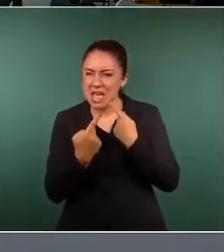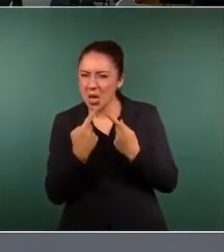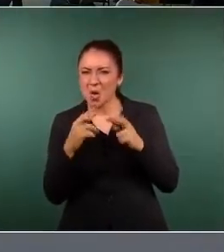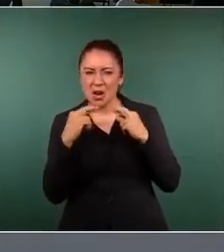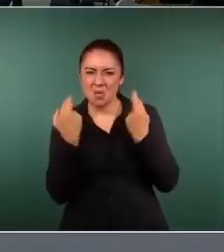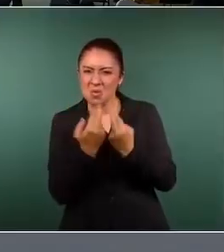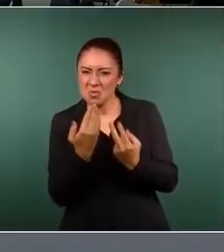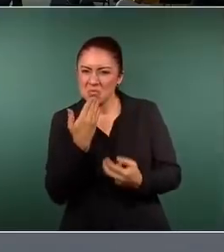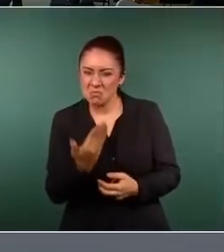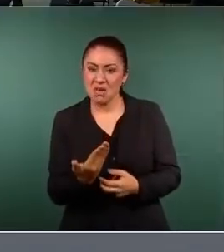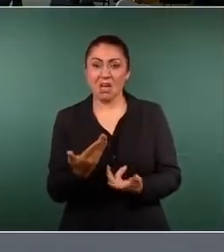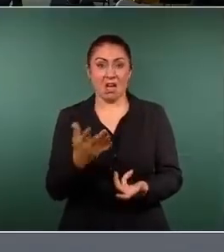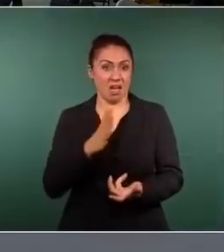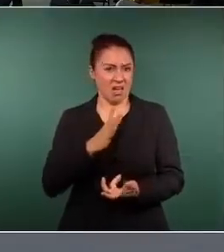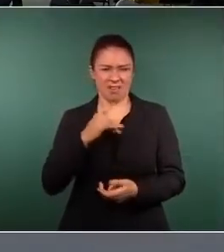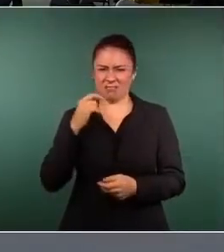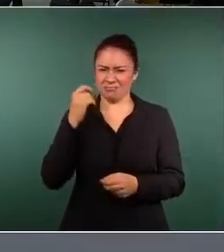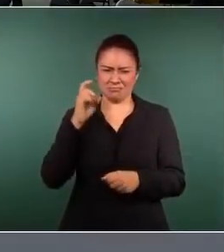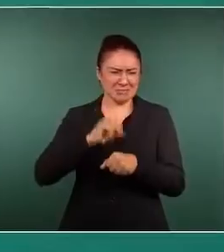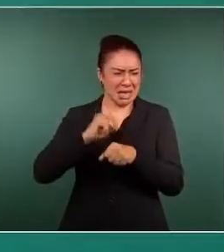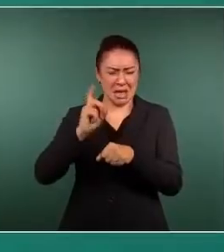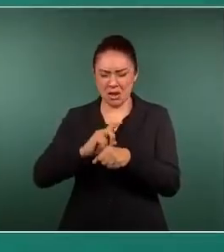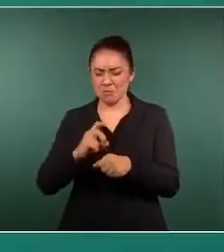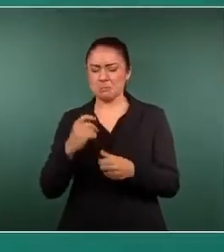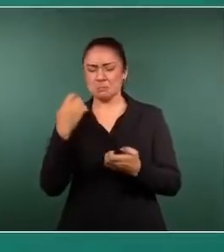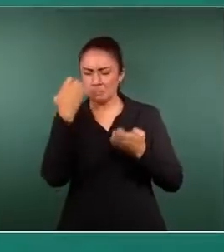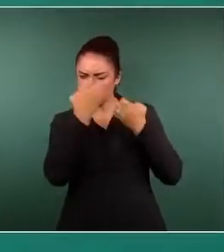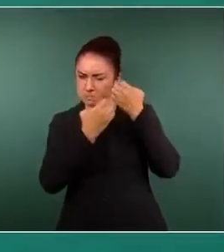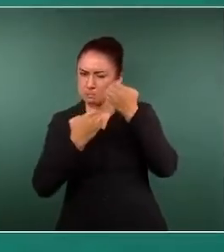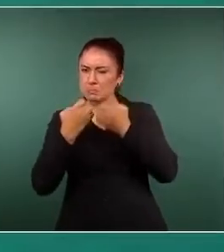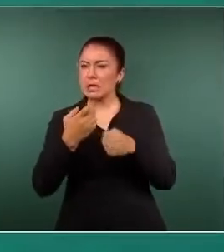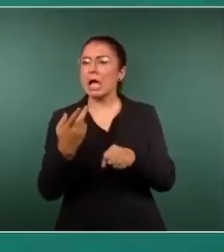se está analizando la situación